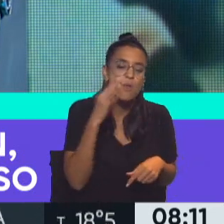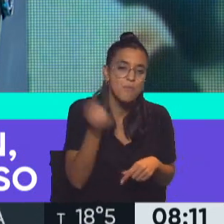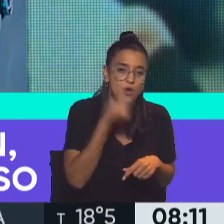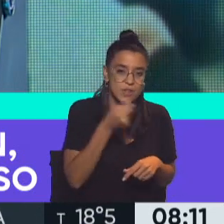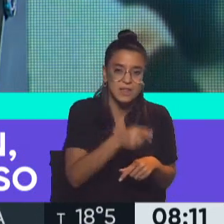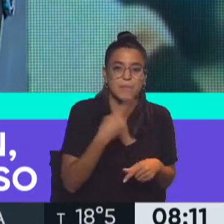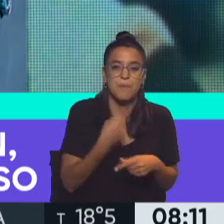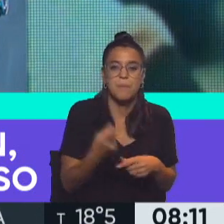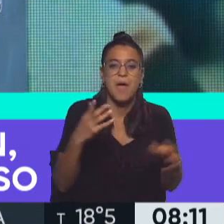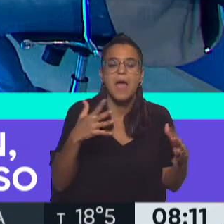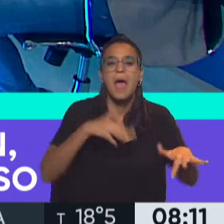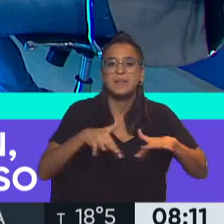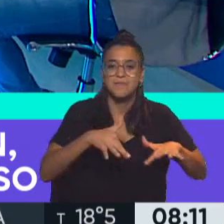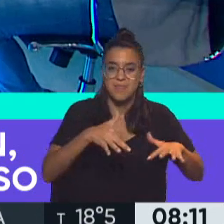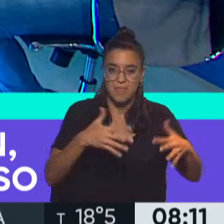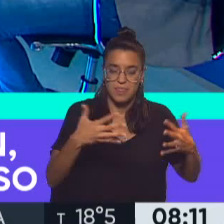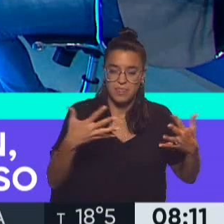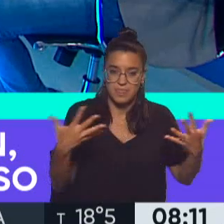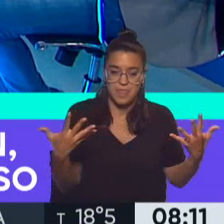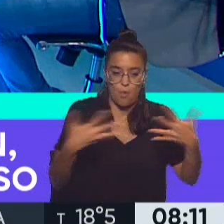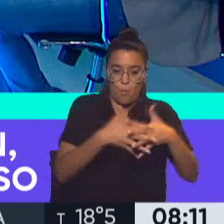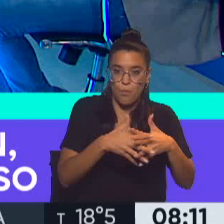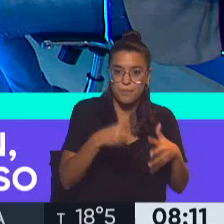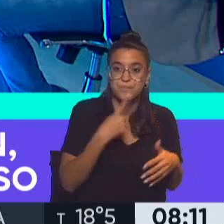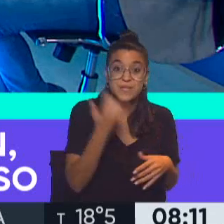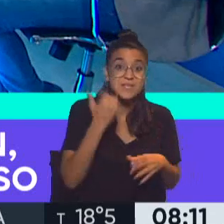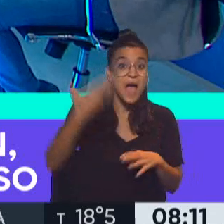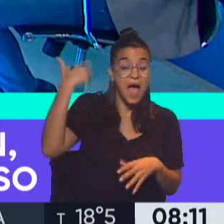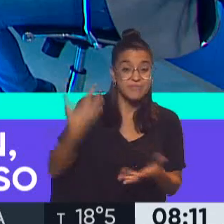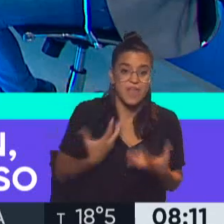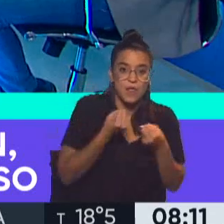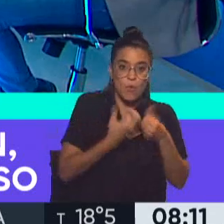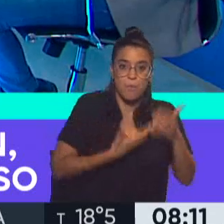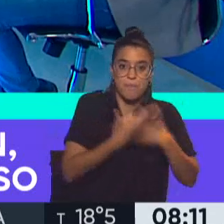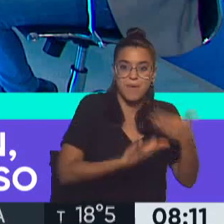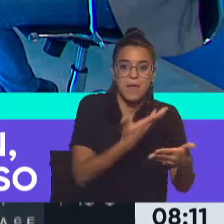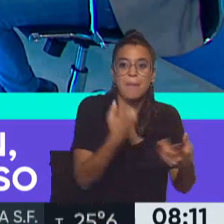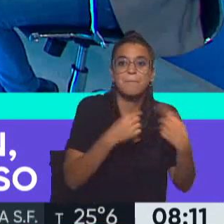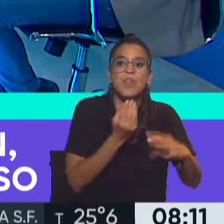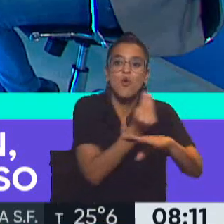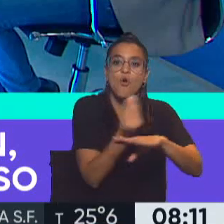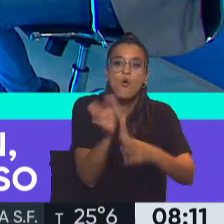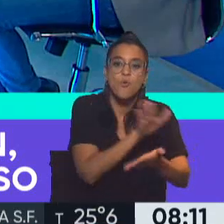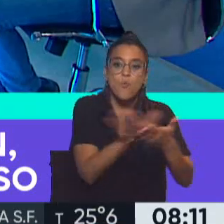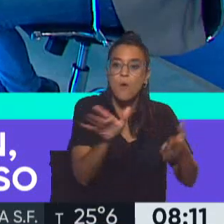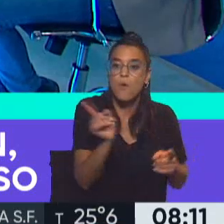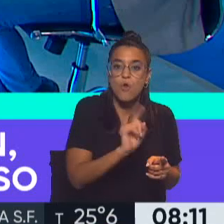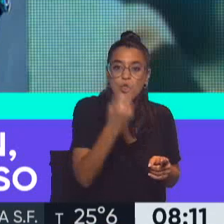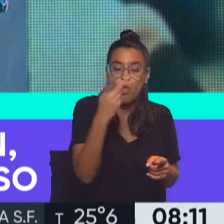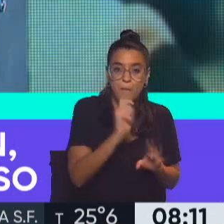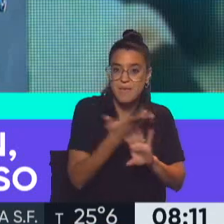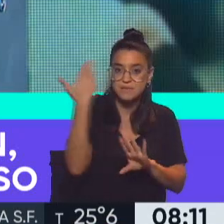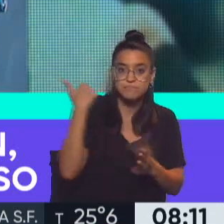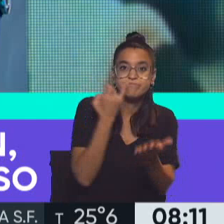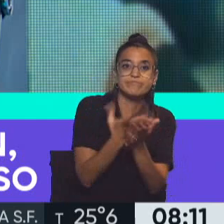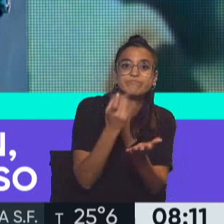porque hay que cruzar actividad con empleo. Ya se había empezado a recuperar gastronomía y turismo, pero no generaba empleo, seguía expulsando hasta hace 2 meses atrás.